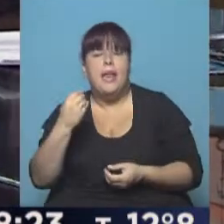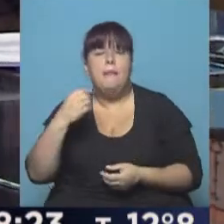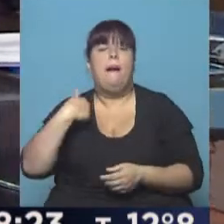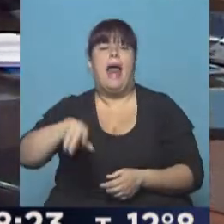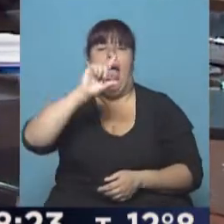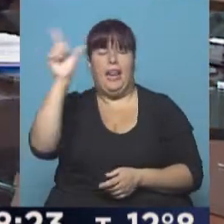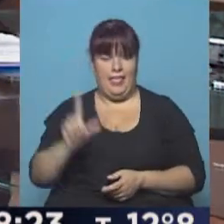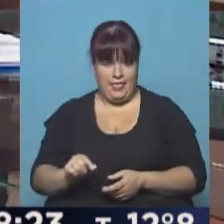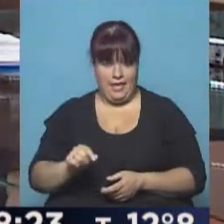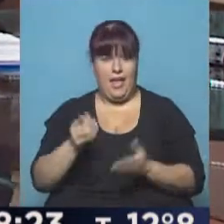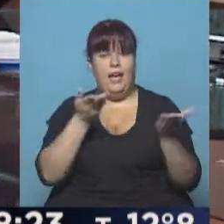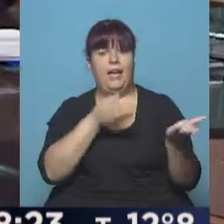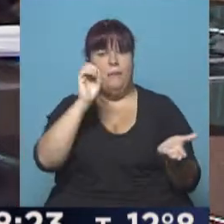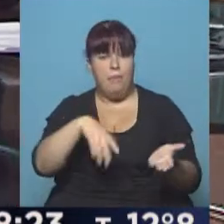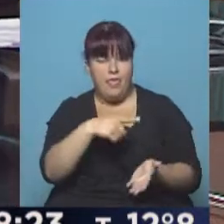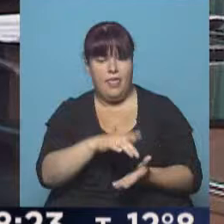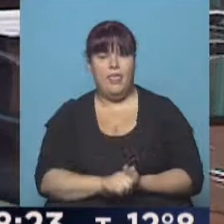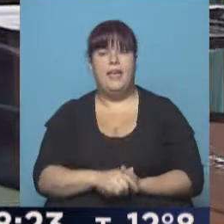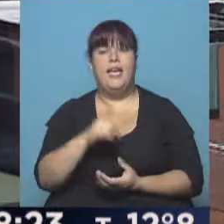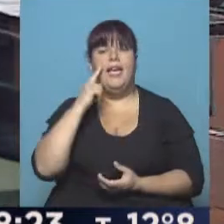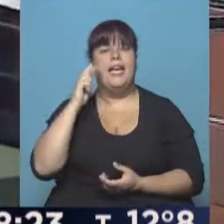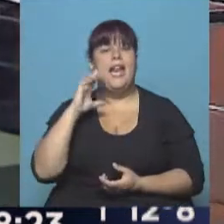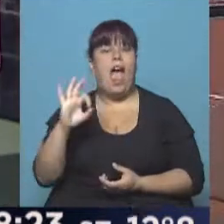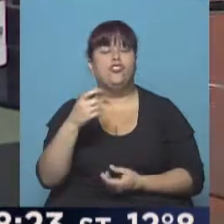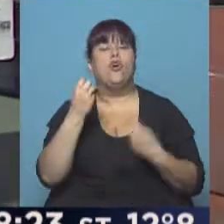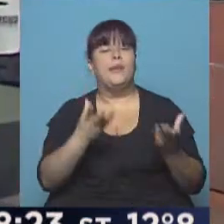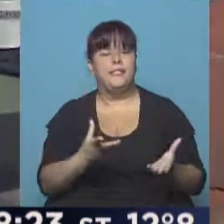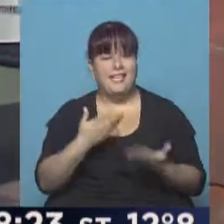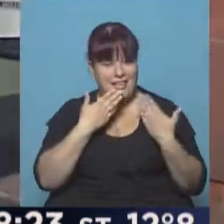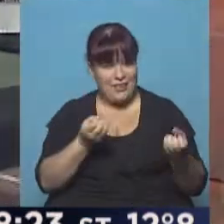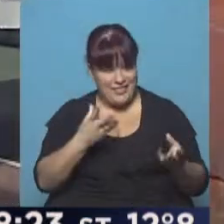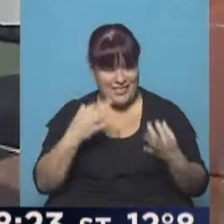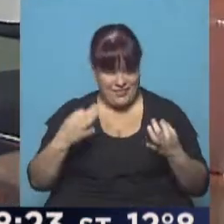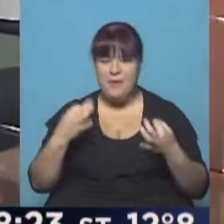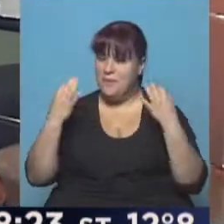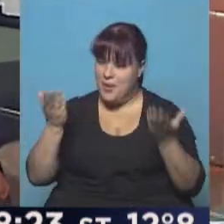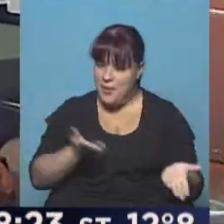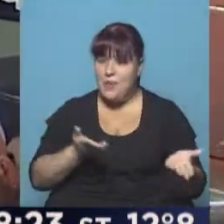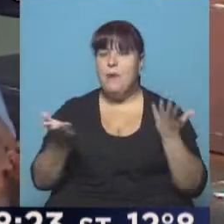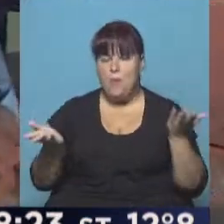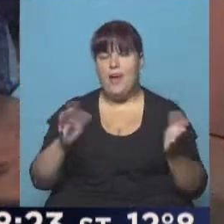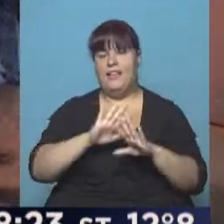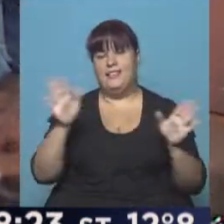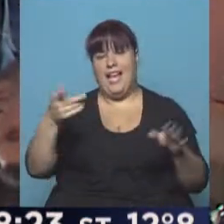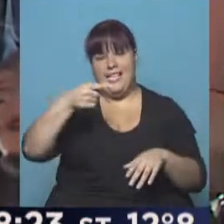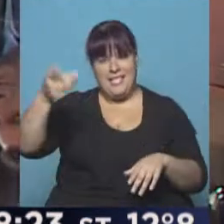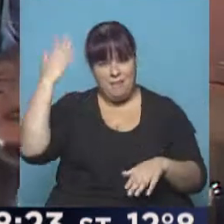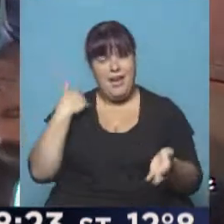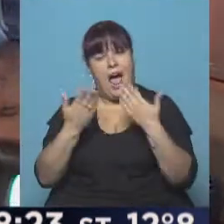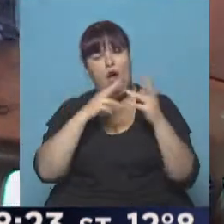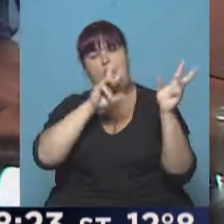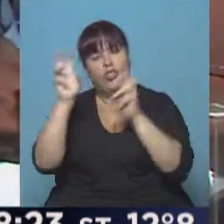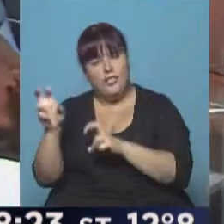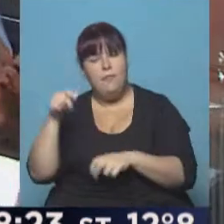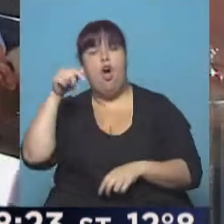República Argentina? Está junto a nosotros Ignacio Liberadol. ¿Cómo están? Saludamos. Nacho, ¿Cómo andás? Bienvenido. Y bueno, ya estaba la semana pasada, estuvimos hablando de otros